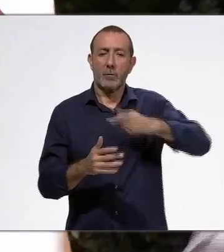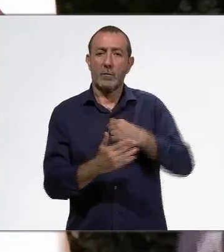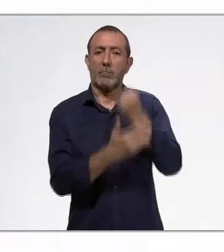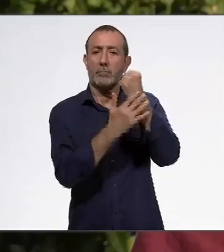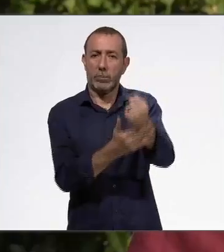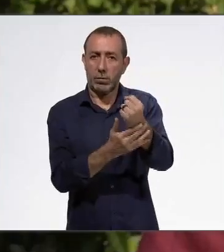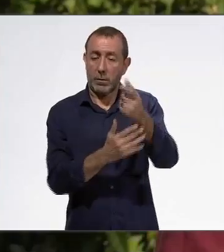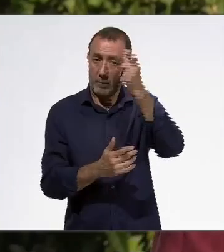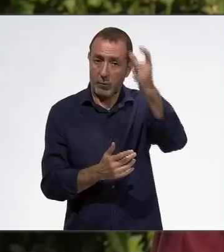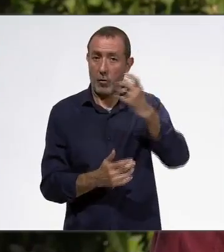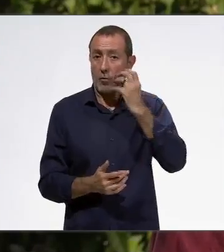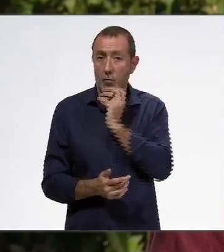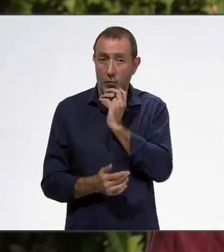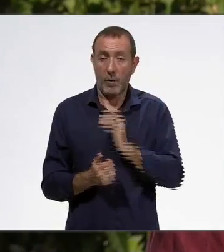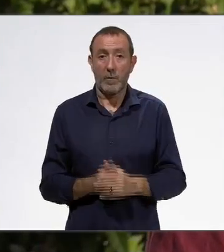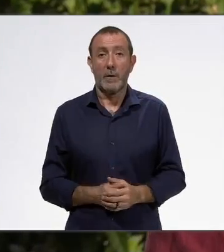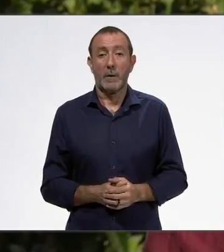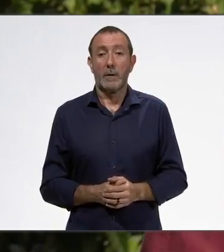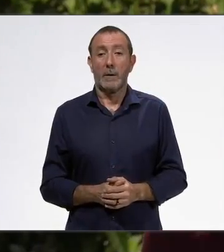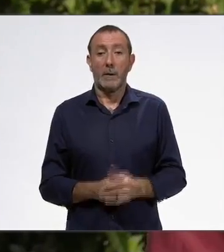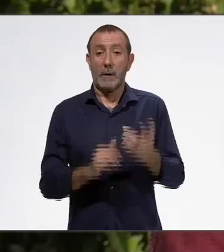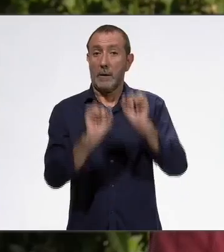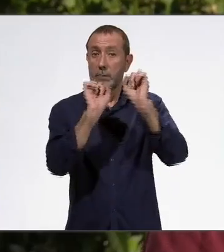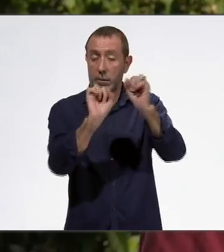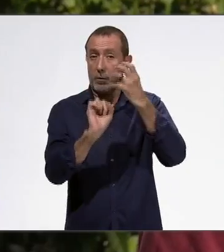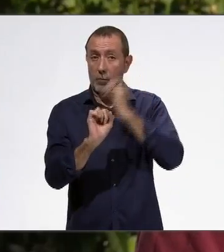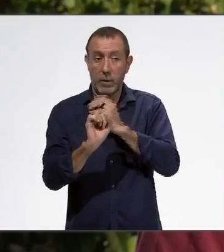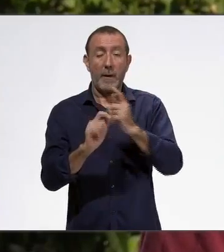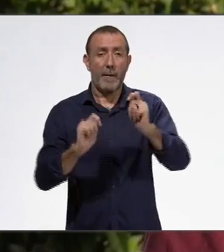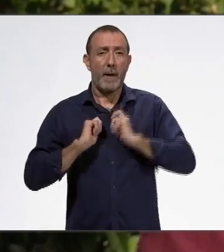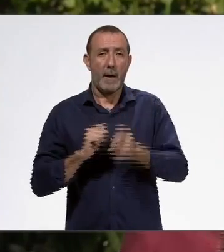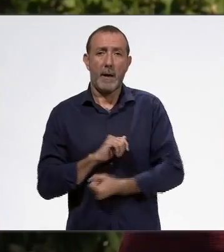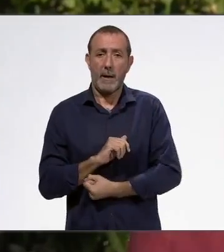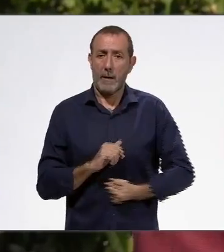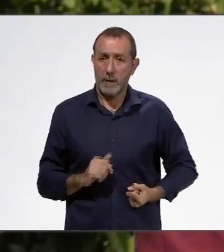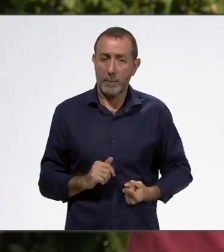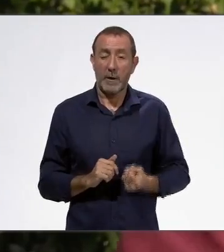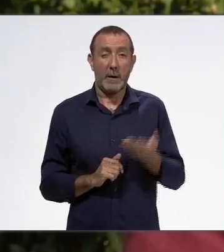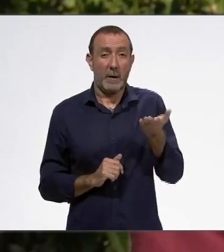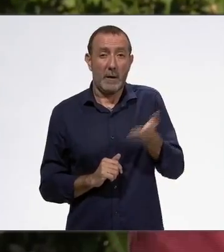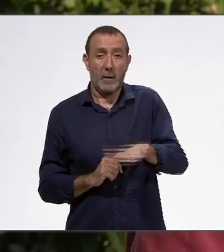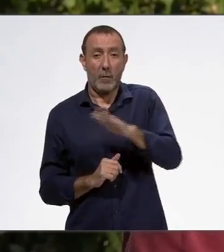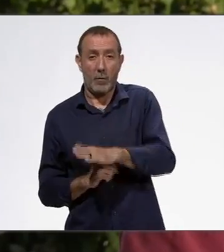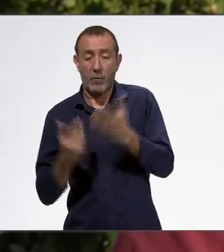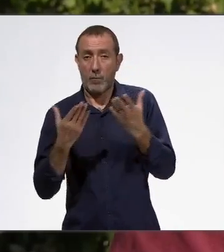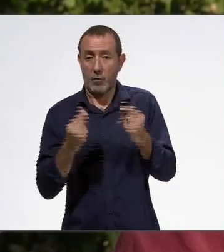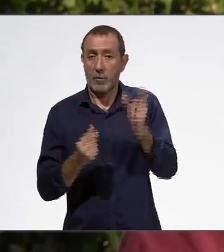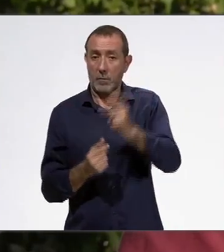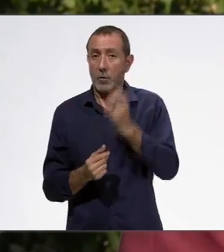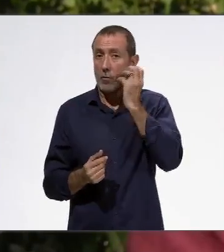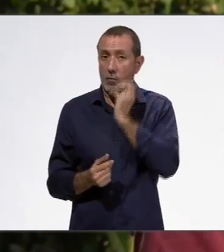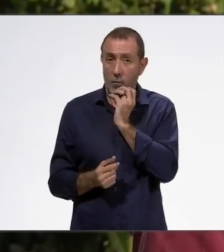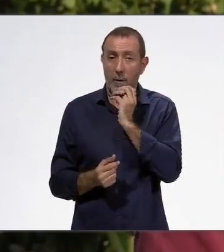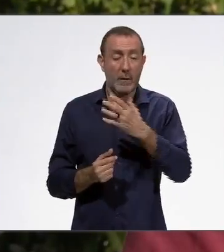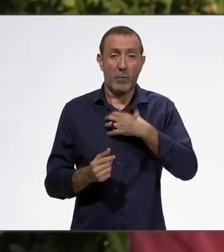al pueblo cubano el bloqueo está condenando al hambre está condenando a la muerte a muchos cubanos que no